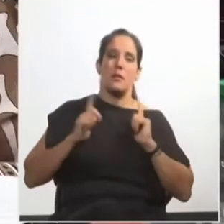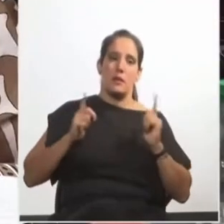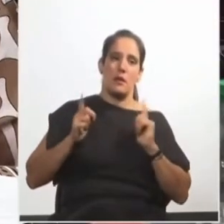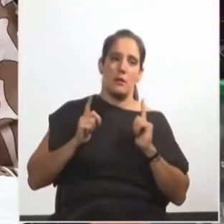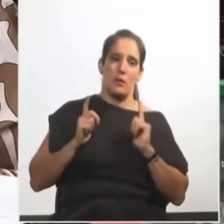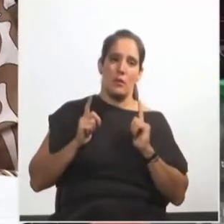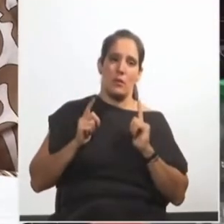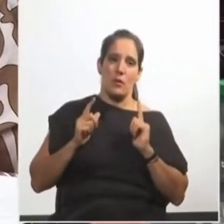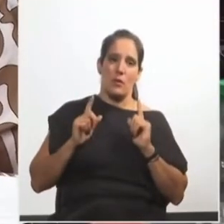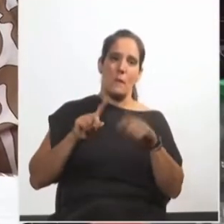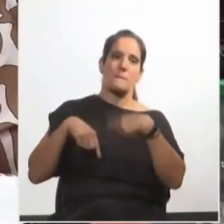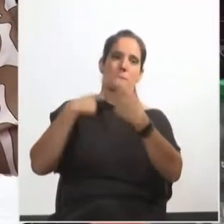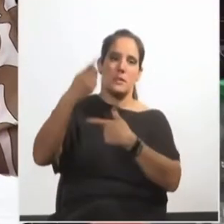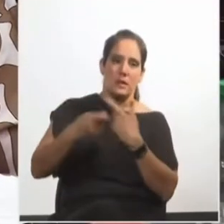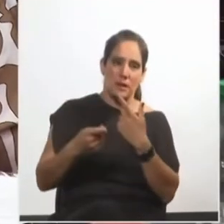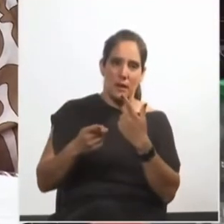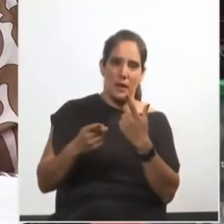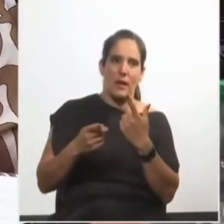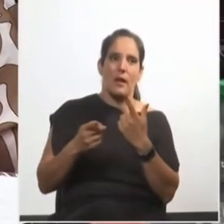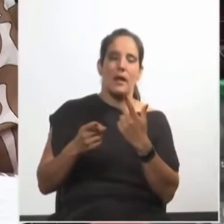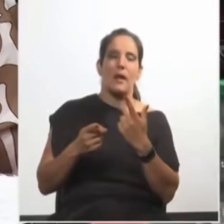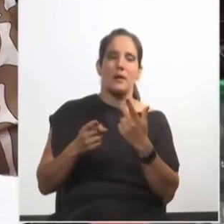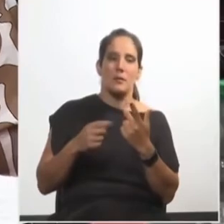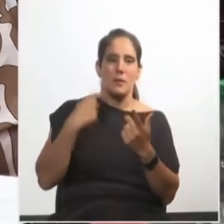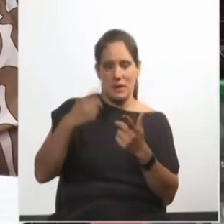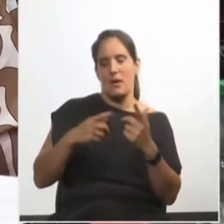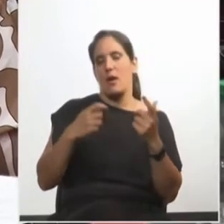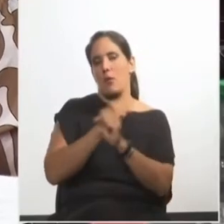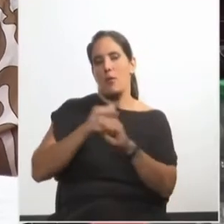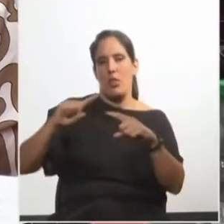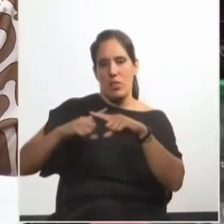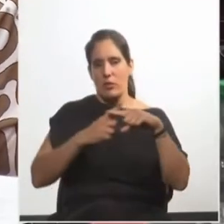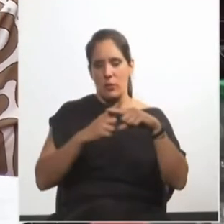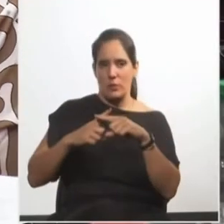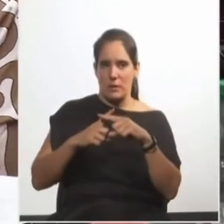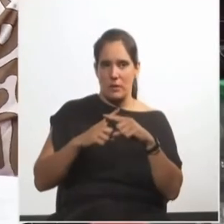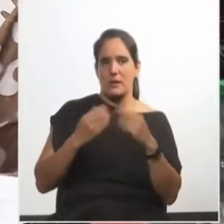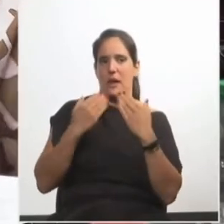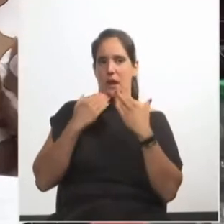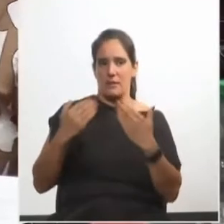aportes correspondientes en el día de mañana cuando discutamos el articulado. Muchas gracias.